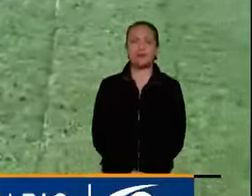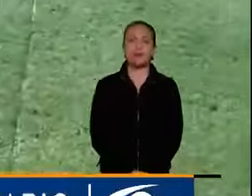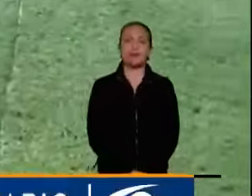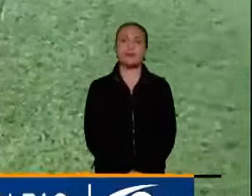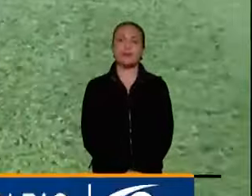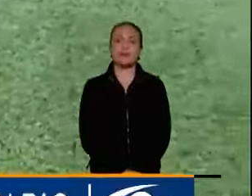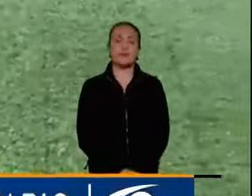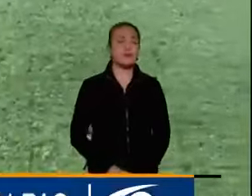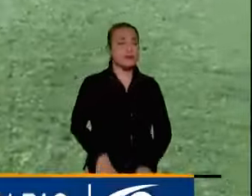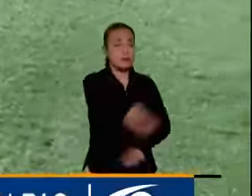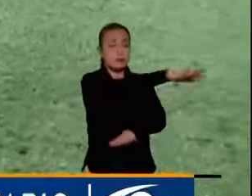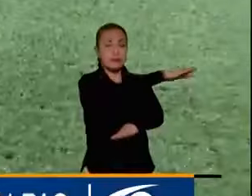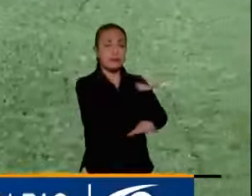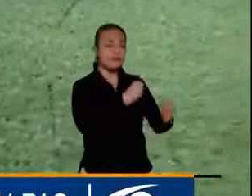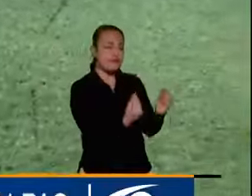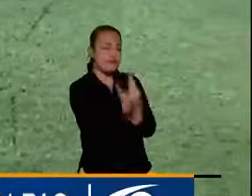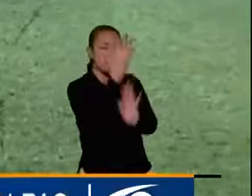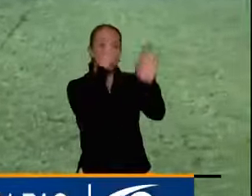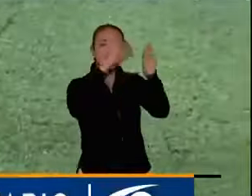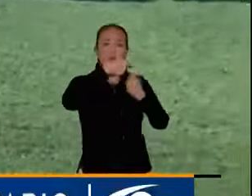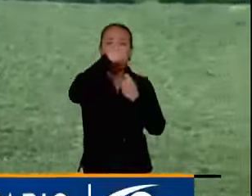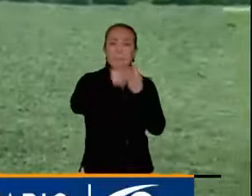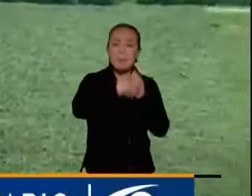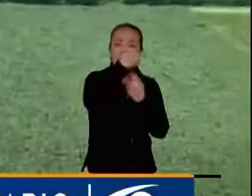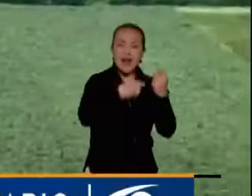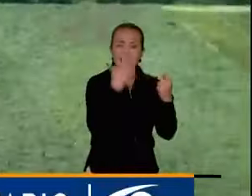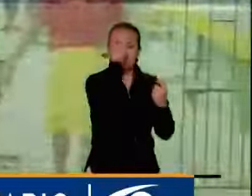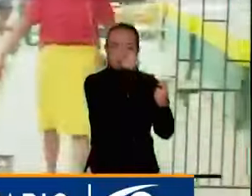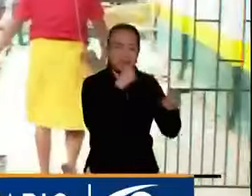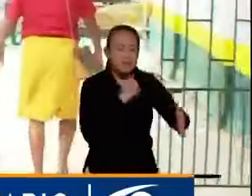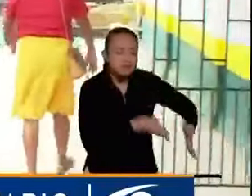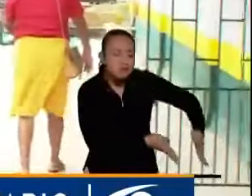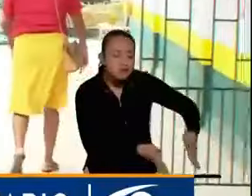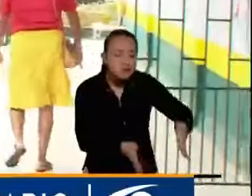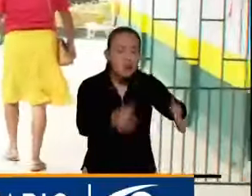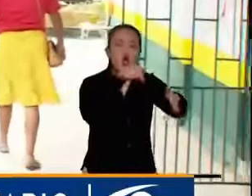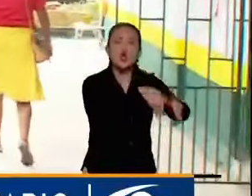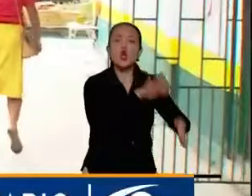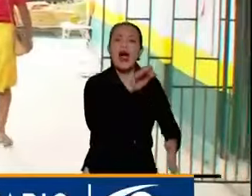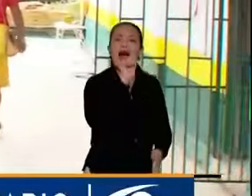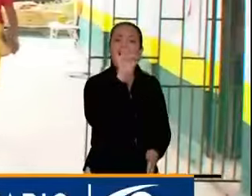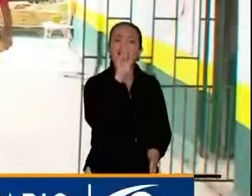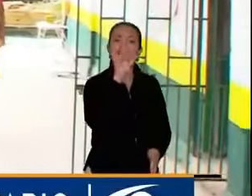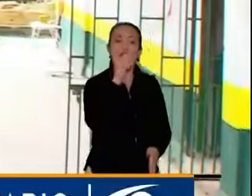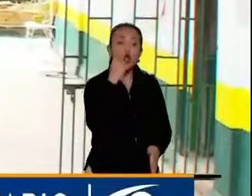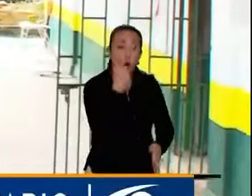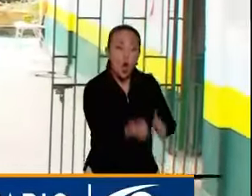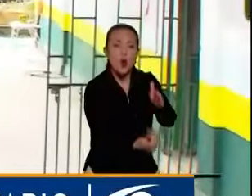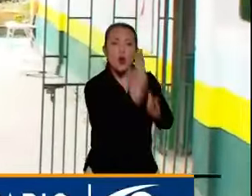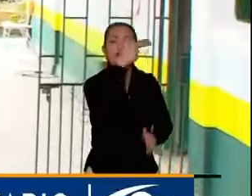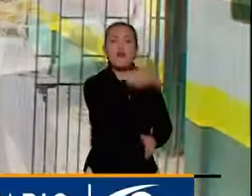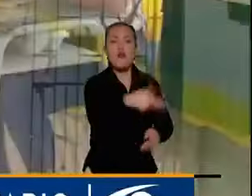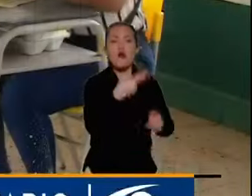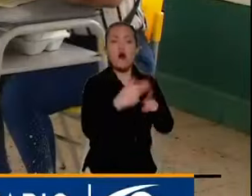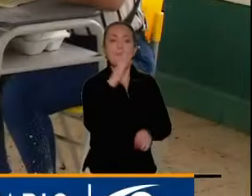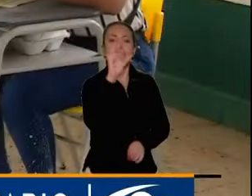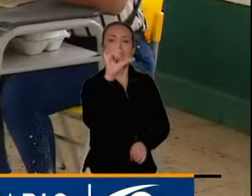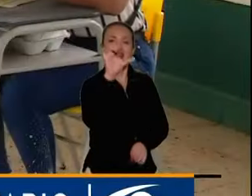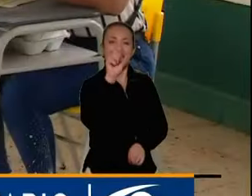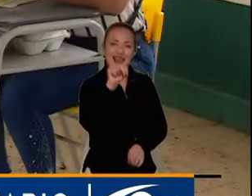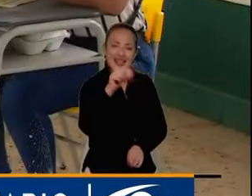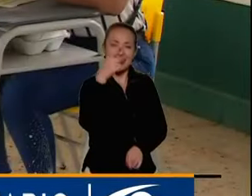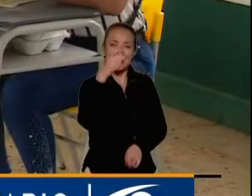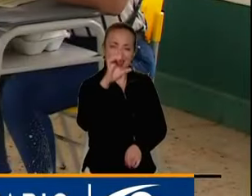En medio de un paraíso bananero y la belleza del río Atrato se encuentra Nuevo Belén de Bajirá, el municipio 1104 de Colombia y